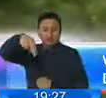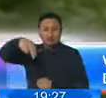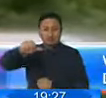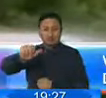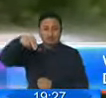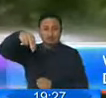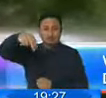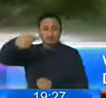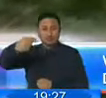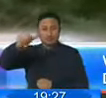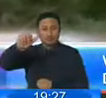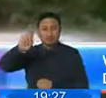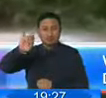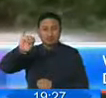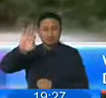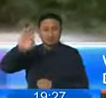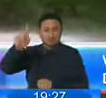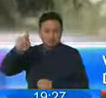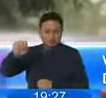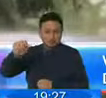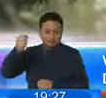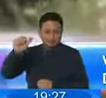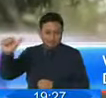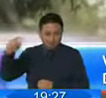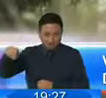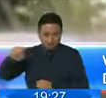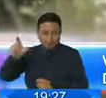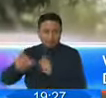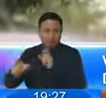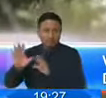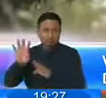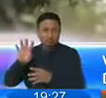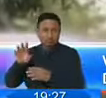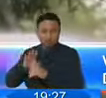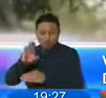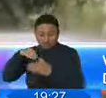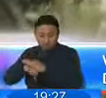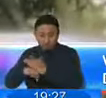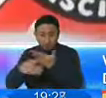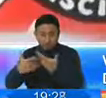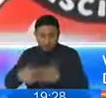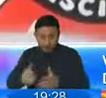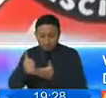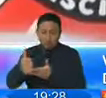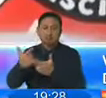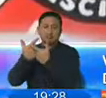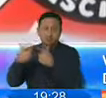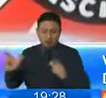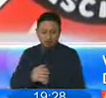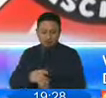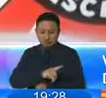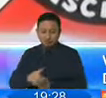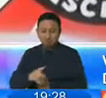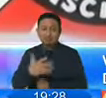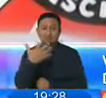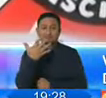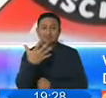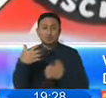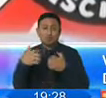han encontrado 3 personas atrapadas que han podido salir, pero los daños materiales son muchos, son